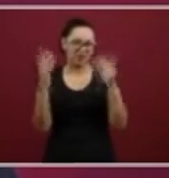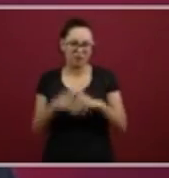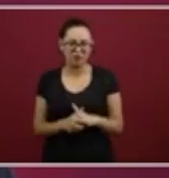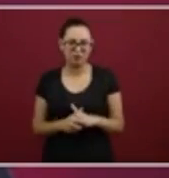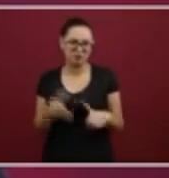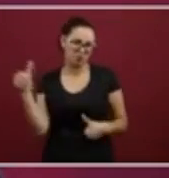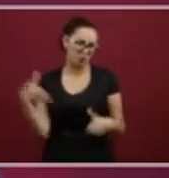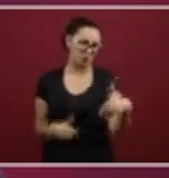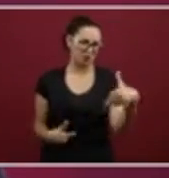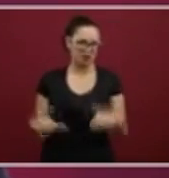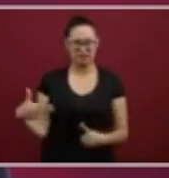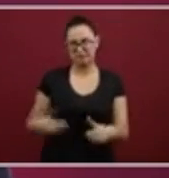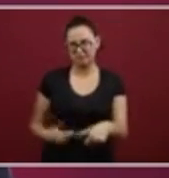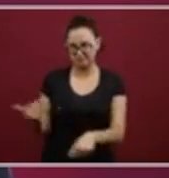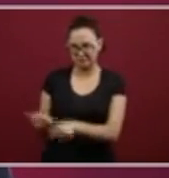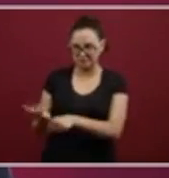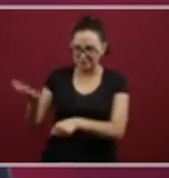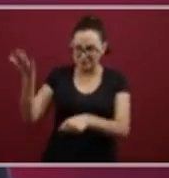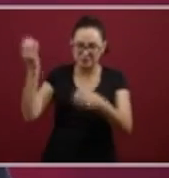molestos.